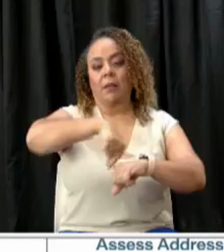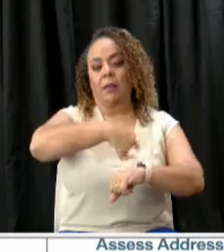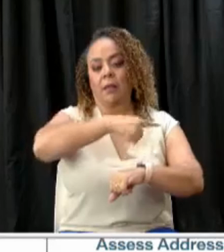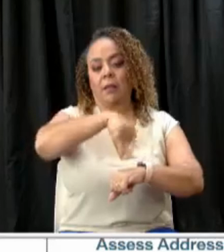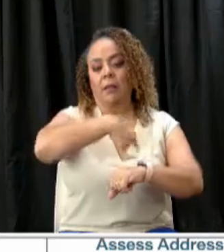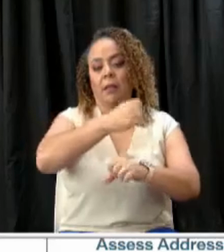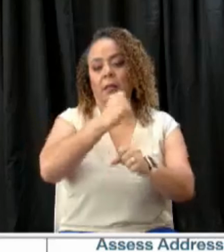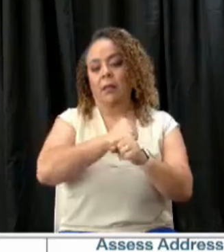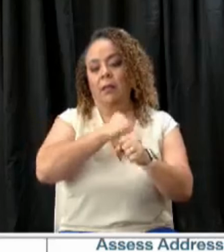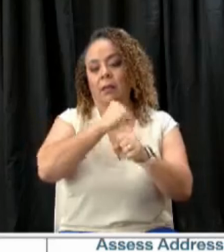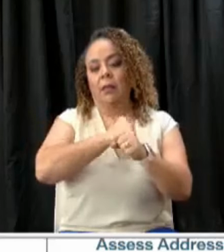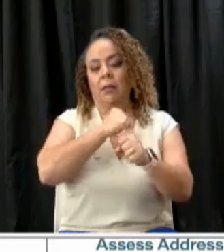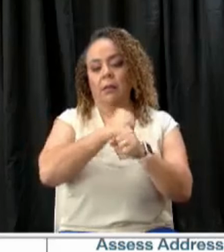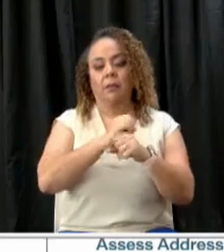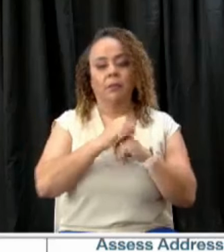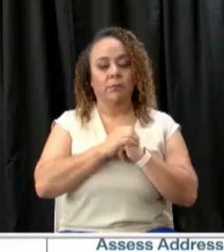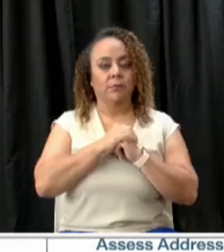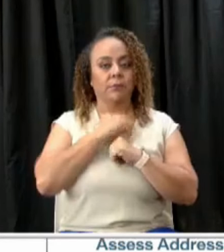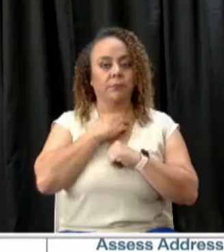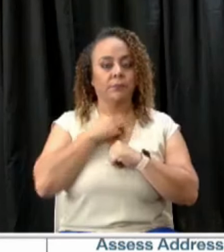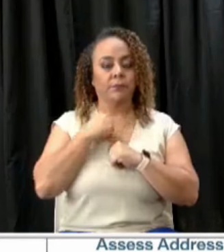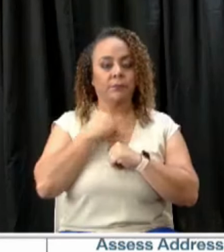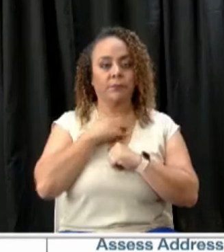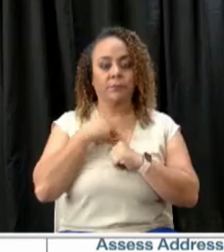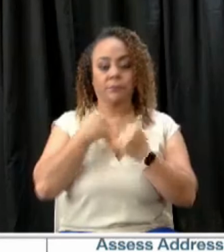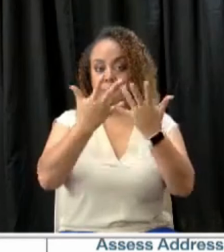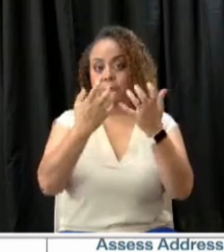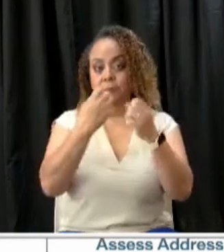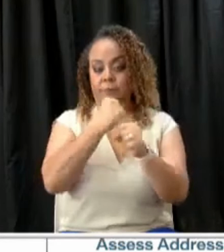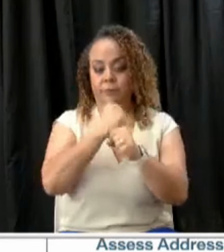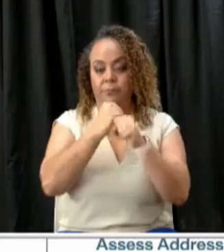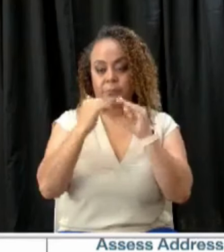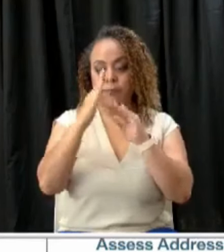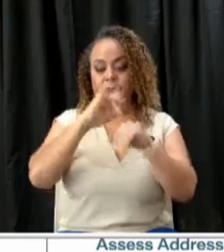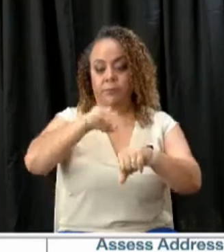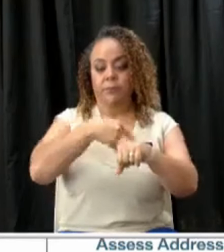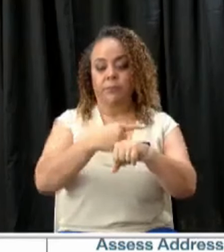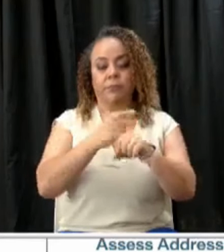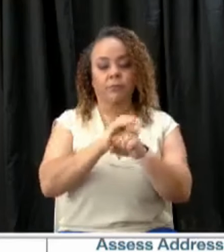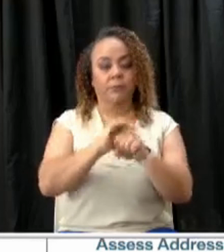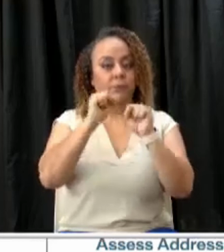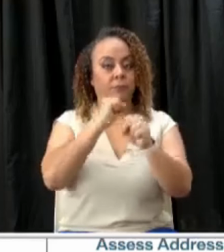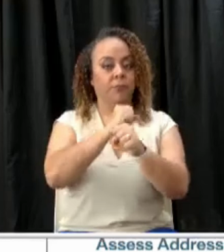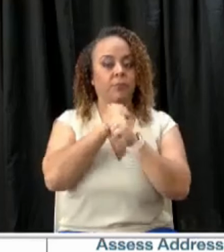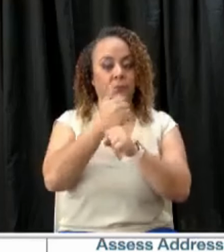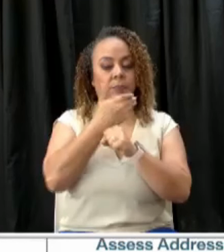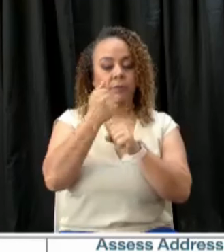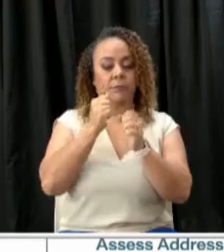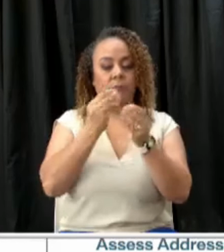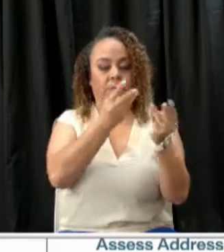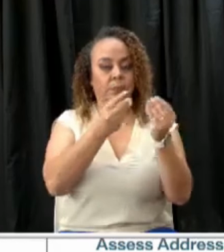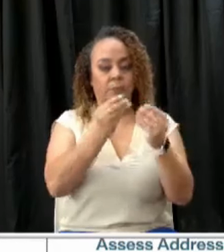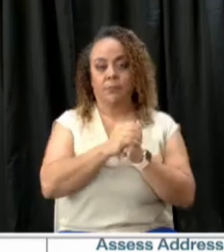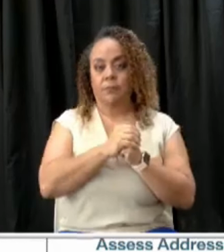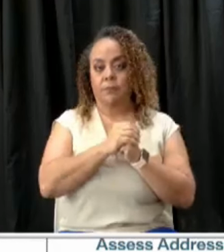trabajo o el querer trabajar más horas va a garantizar una mayor productividad.